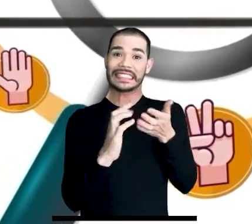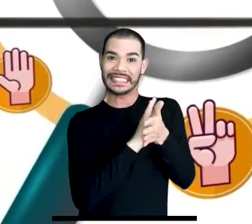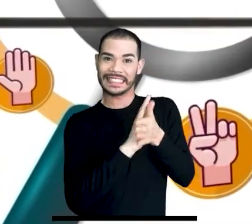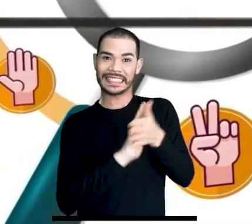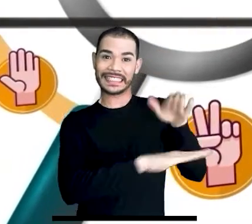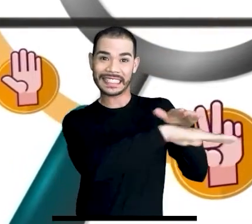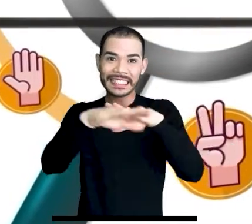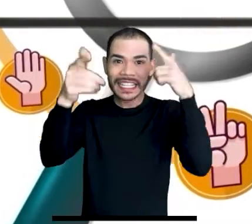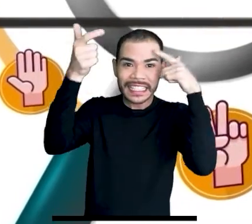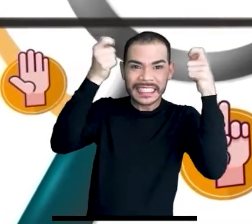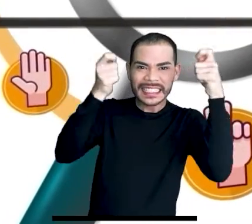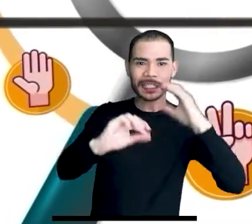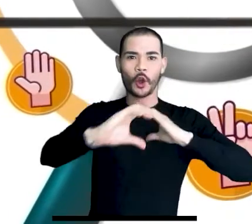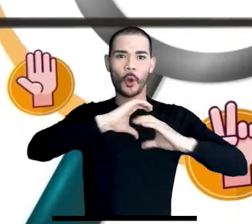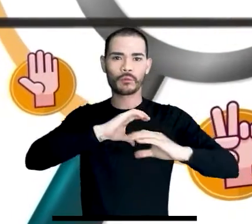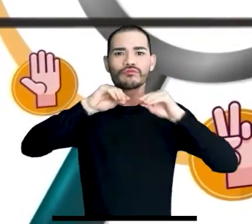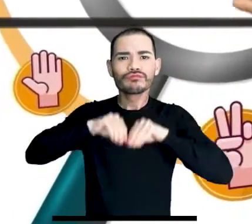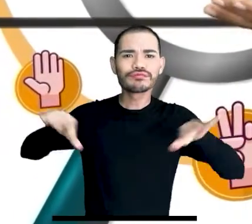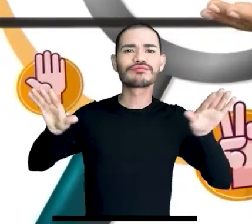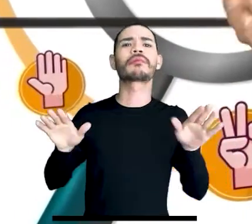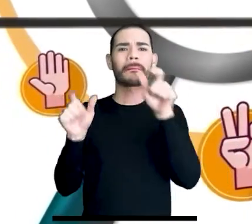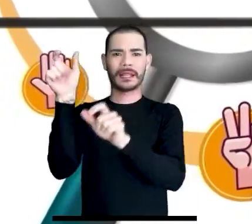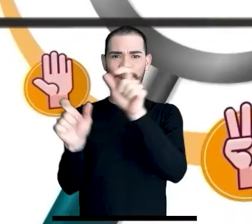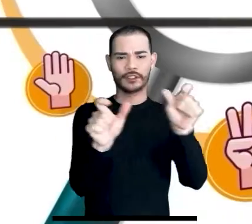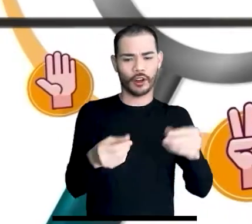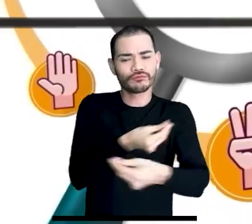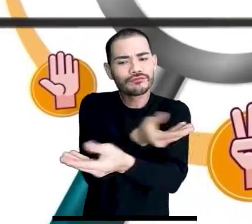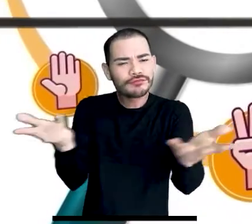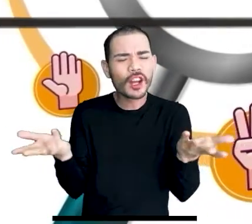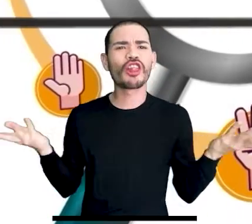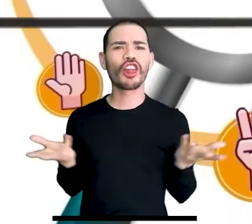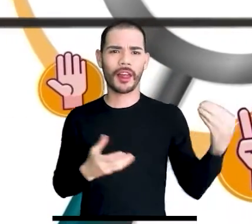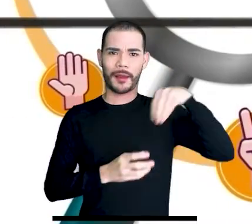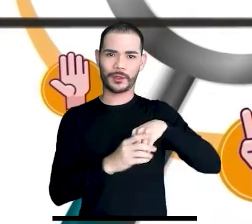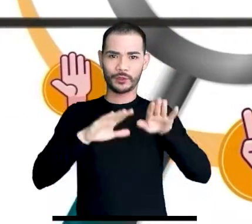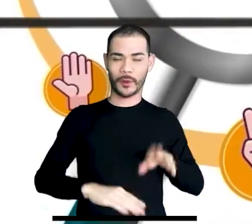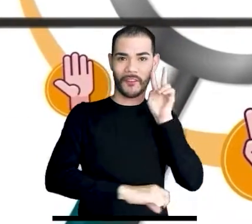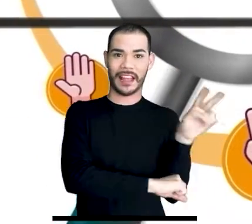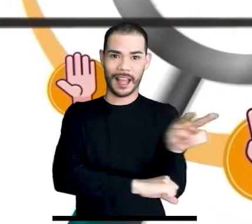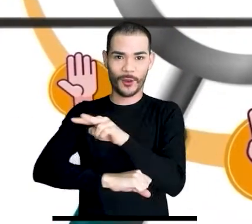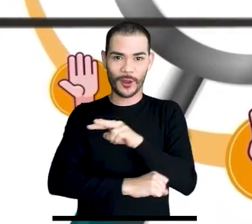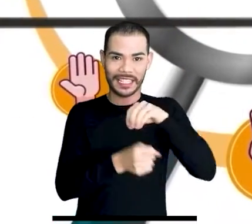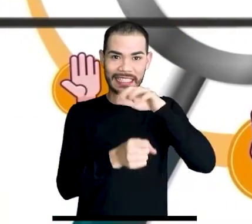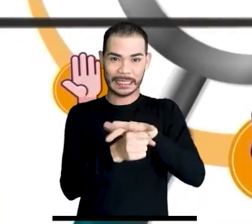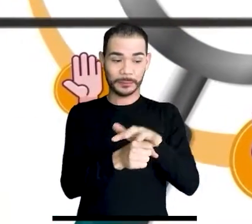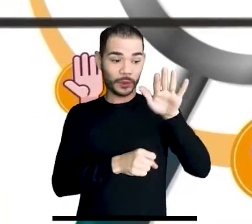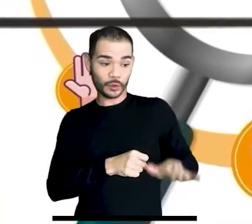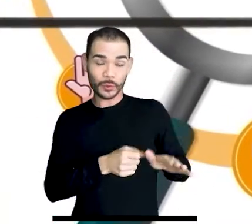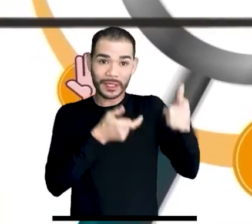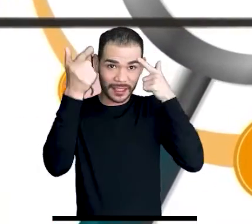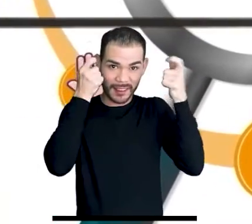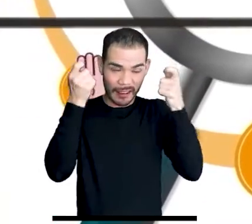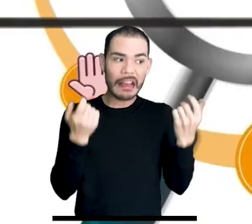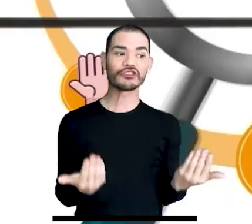de comunicación para la gente que hemos implementado en la veeduría distrital. Esta estrategia nos ha permitido fomentar